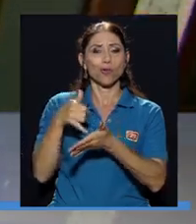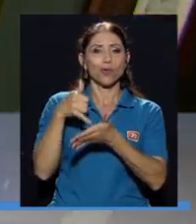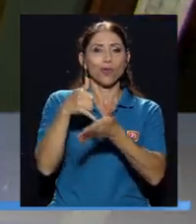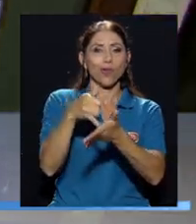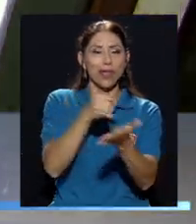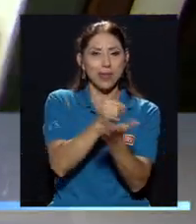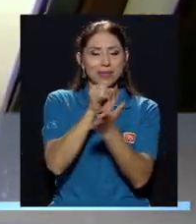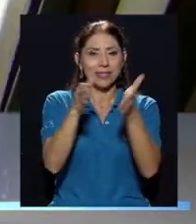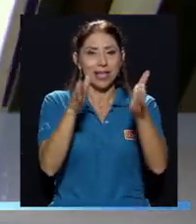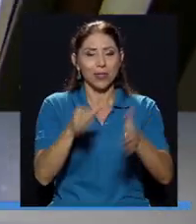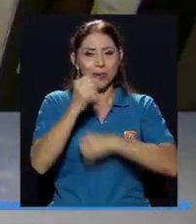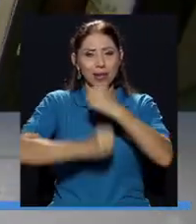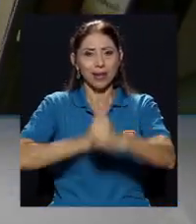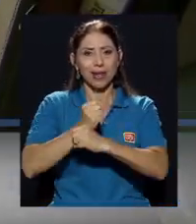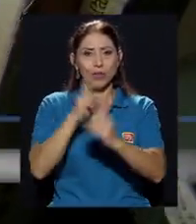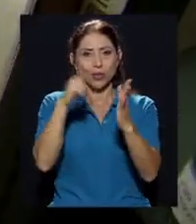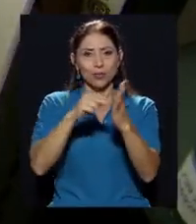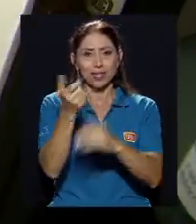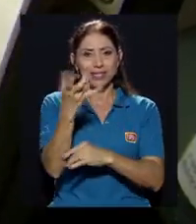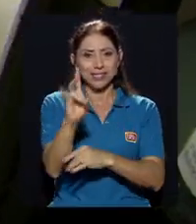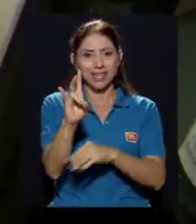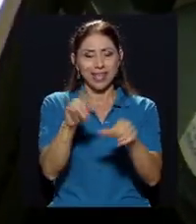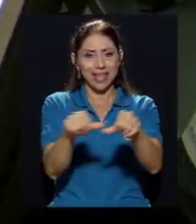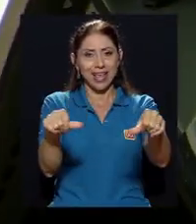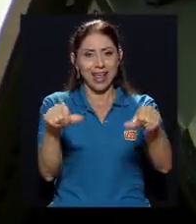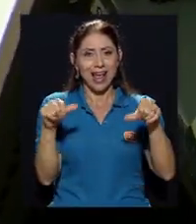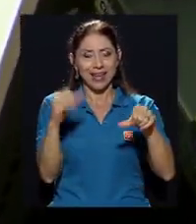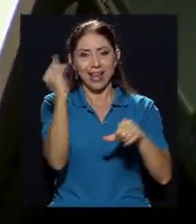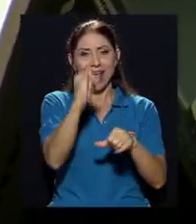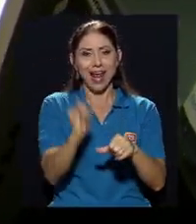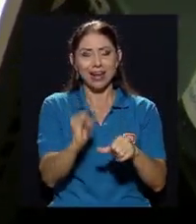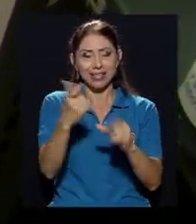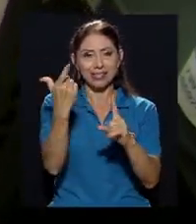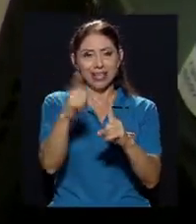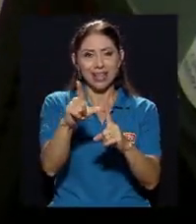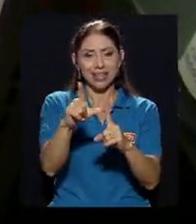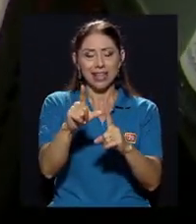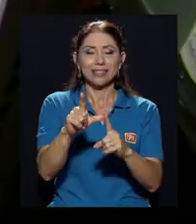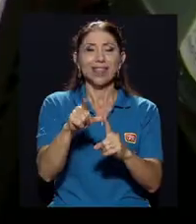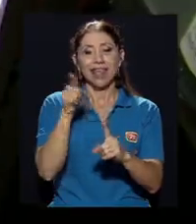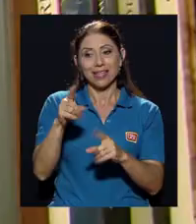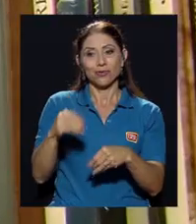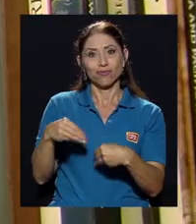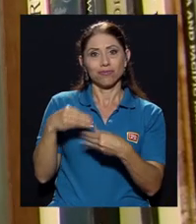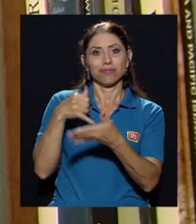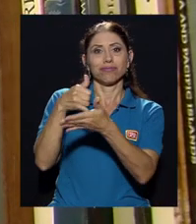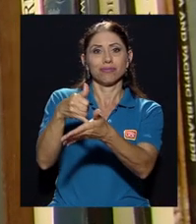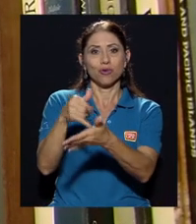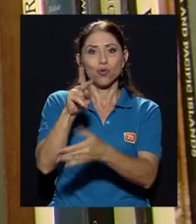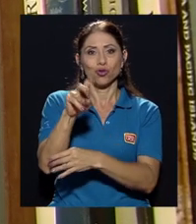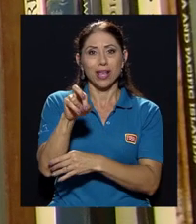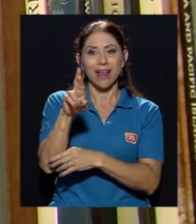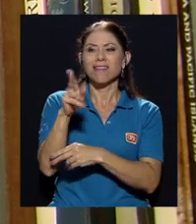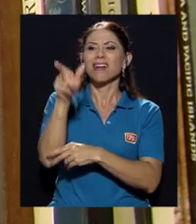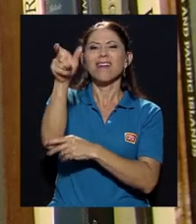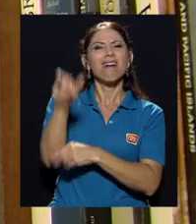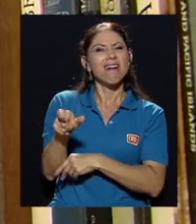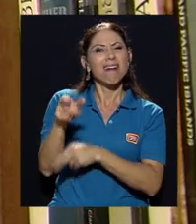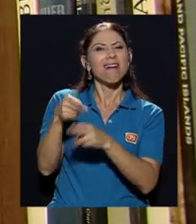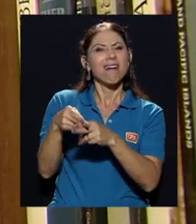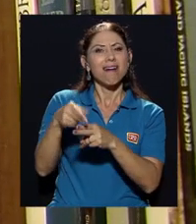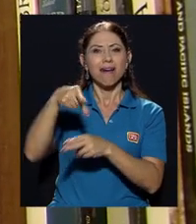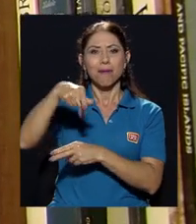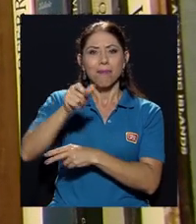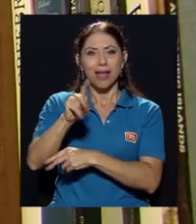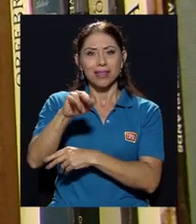investigadora del año 2017 en el área de Artes y Letras por parte de la UCR. Ella es Patricia Fumero,